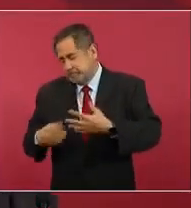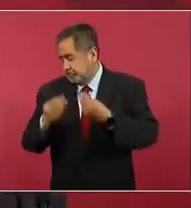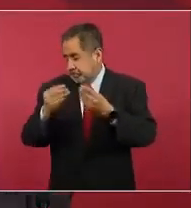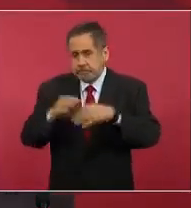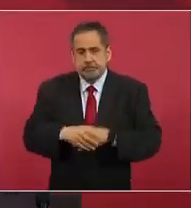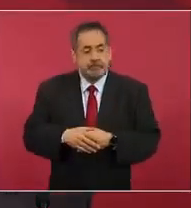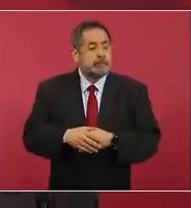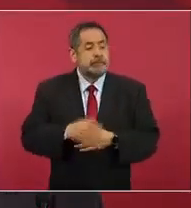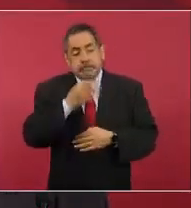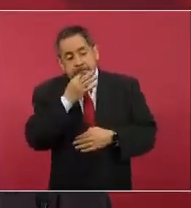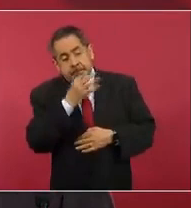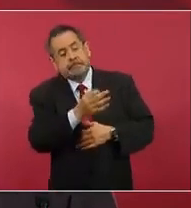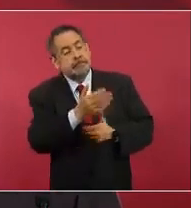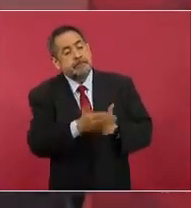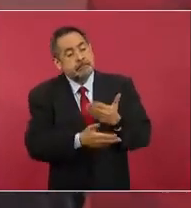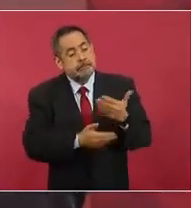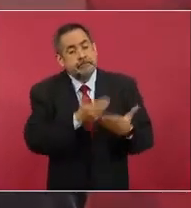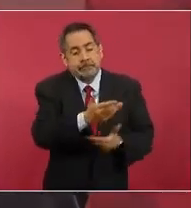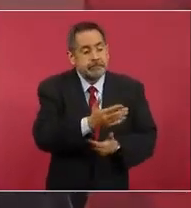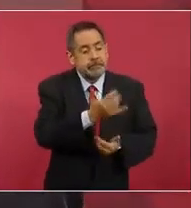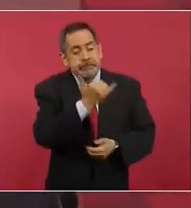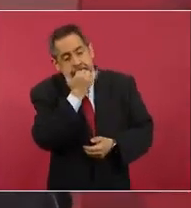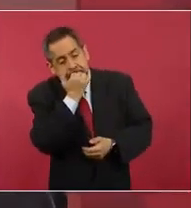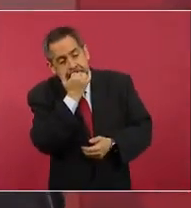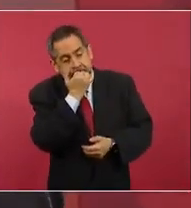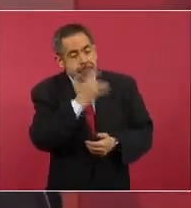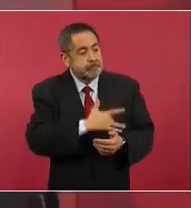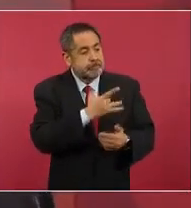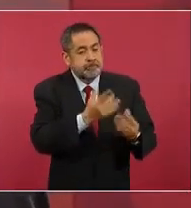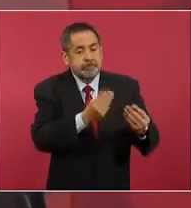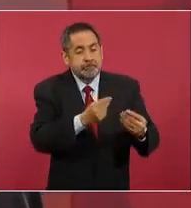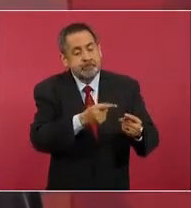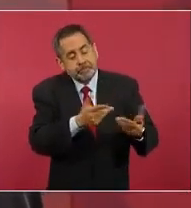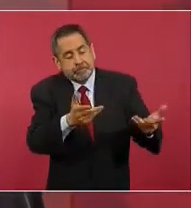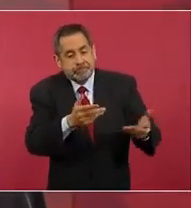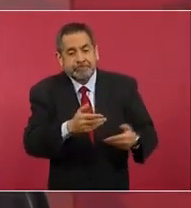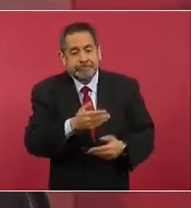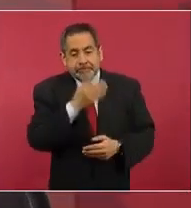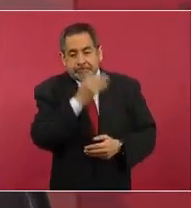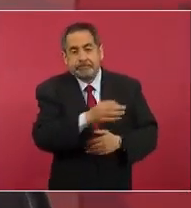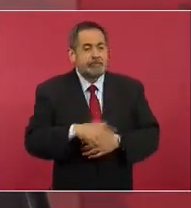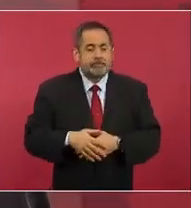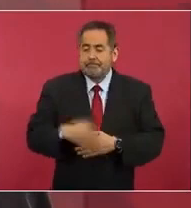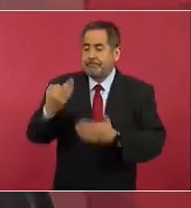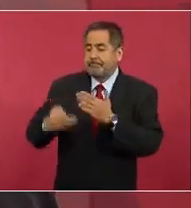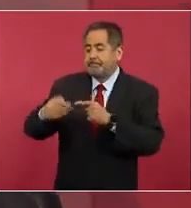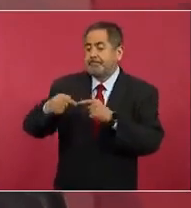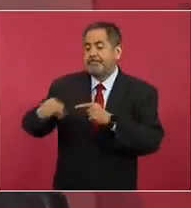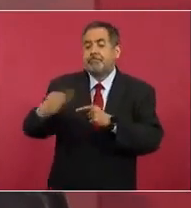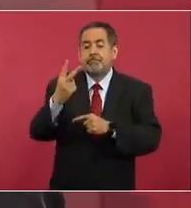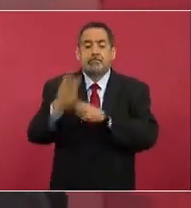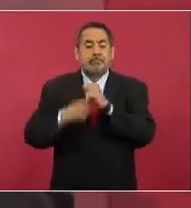por adelantado a nuestros adversarios conservadores. Me faltan 2 años y